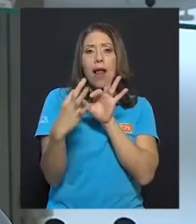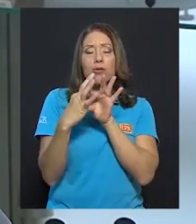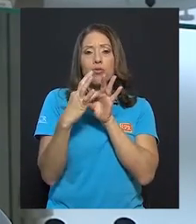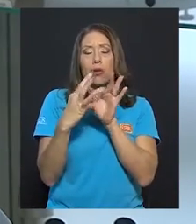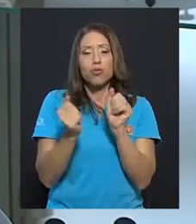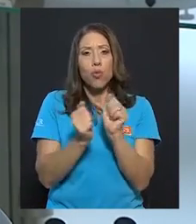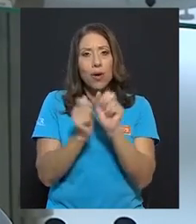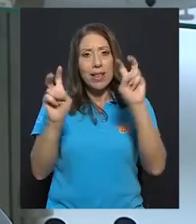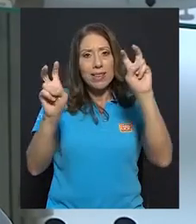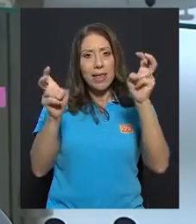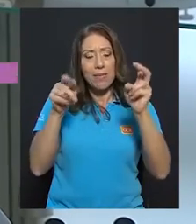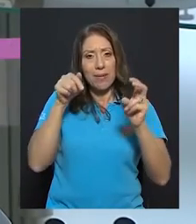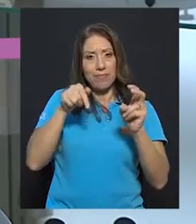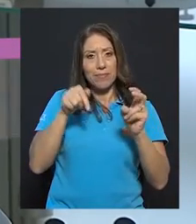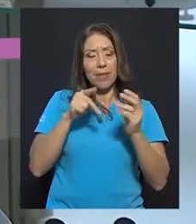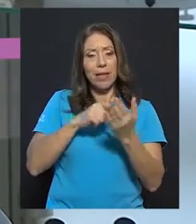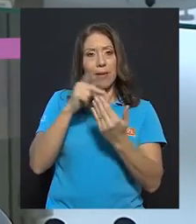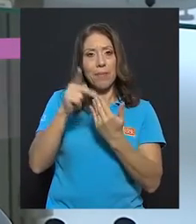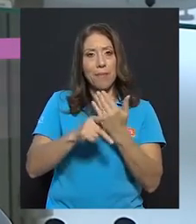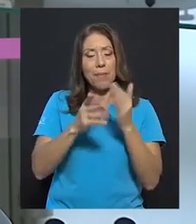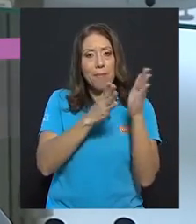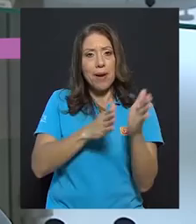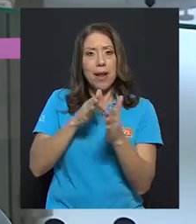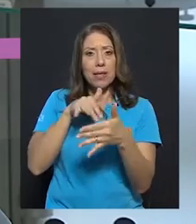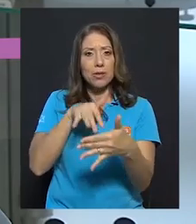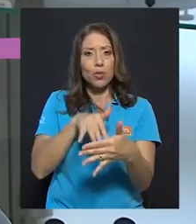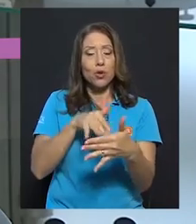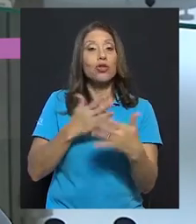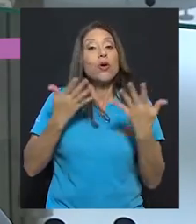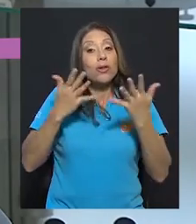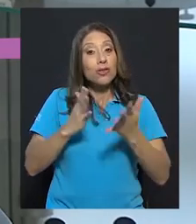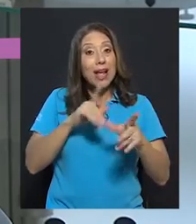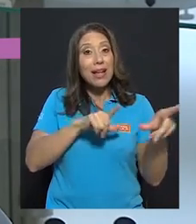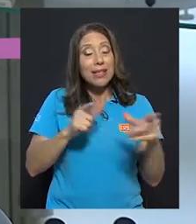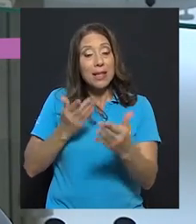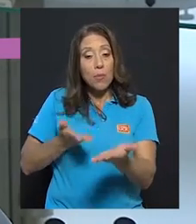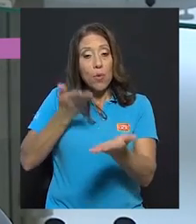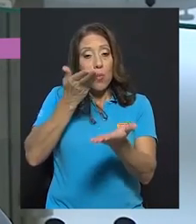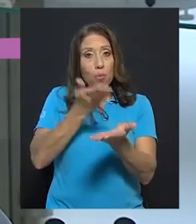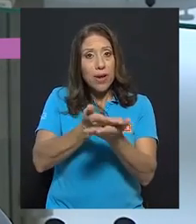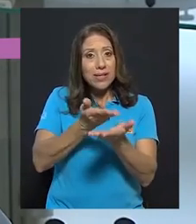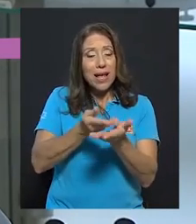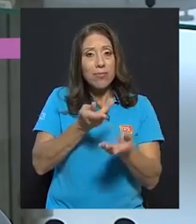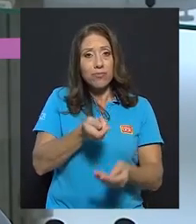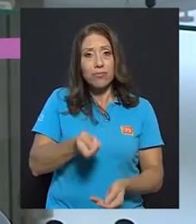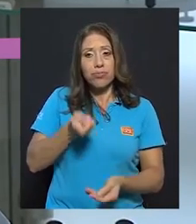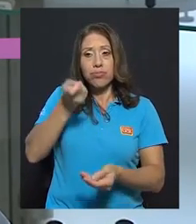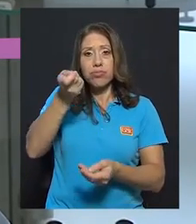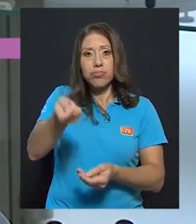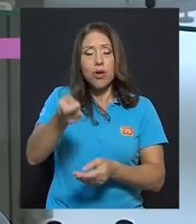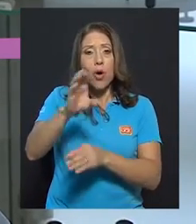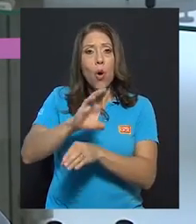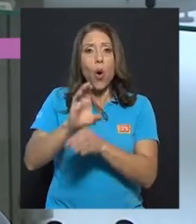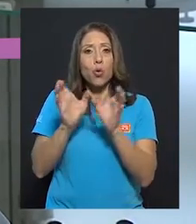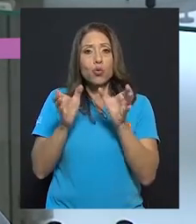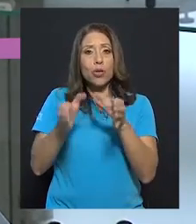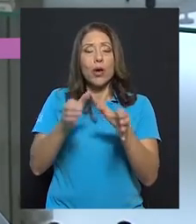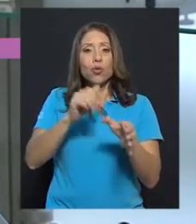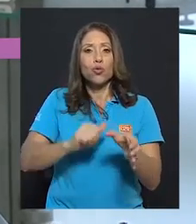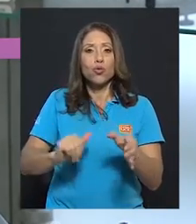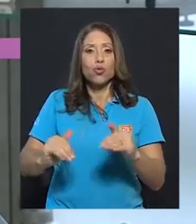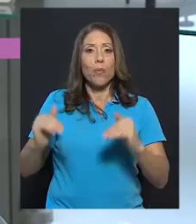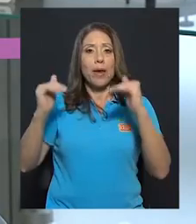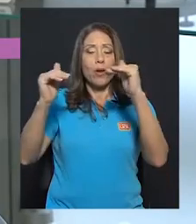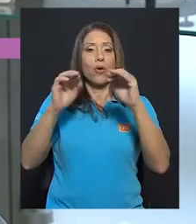estudios en específico, y posteriormente la propuesta entra al Consejo Superior de Educación, que es la instancia